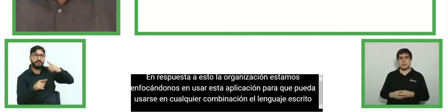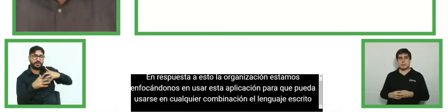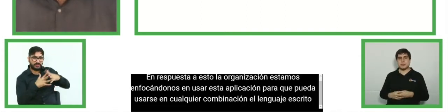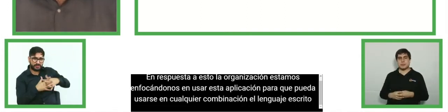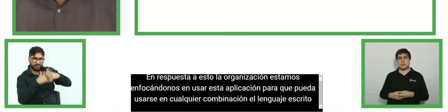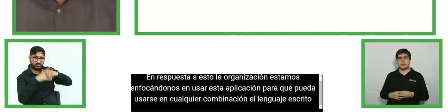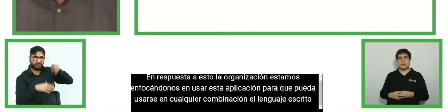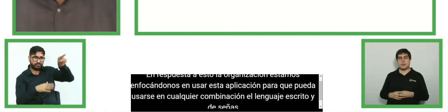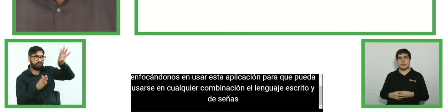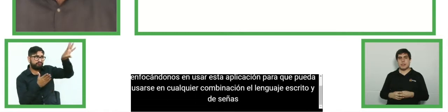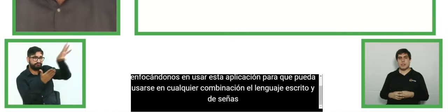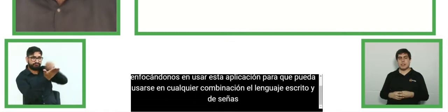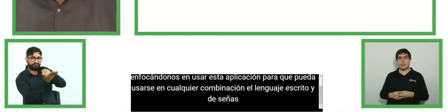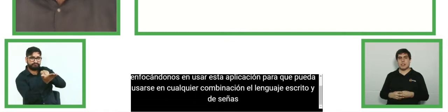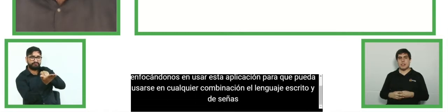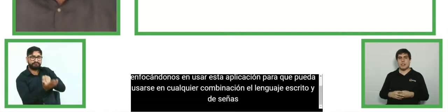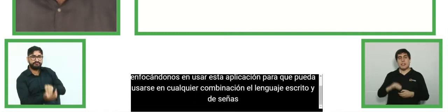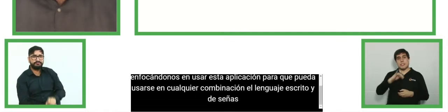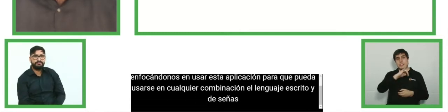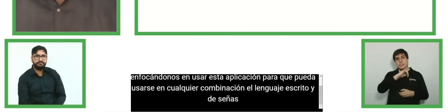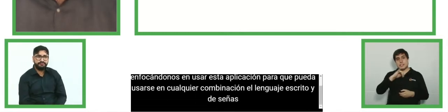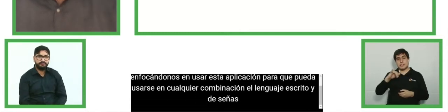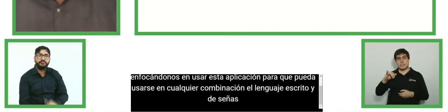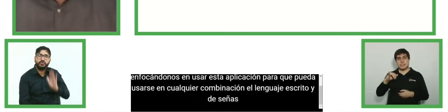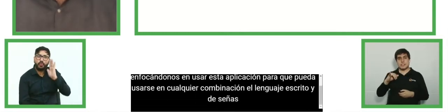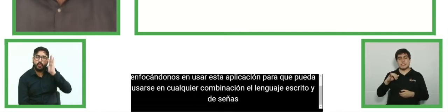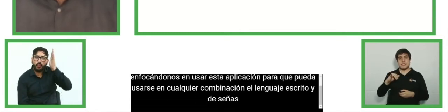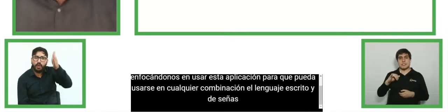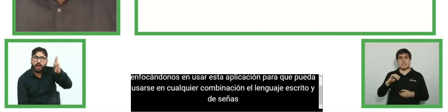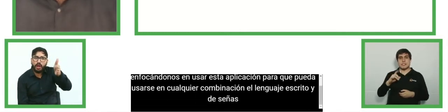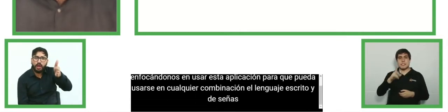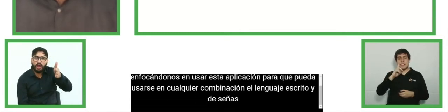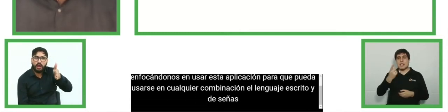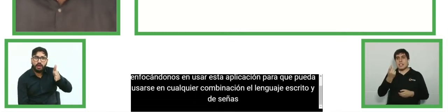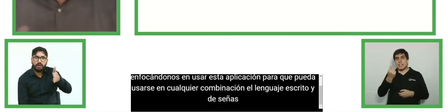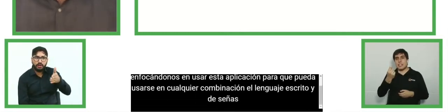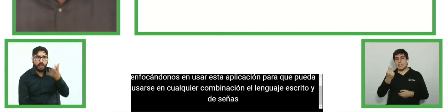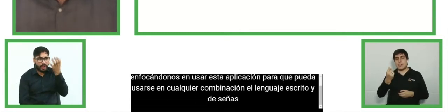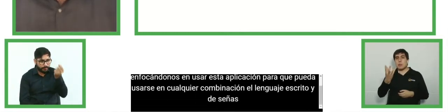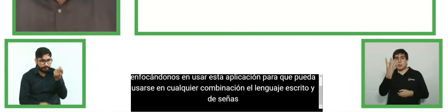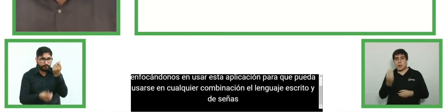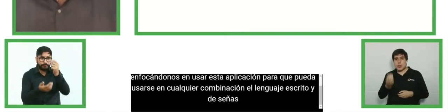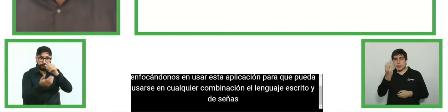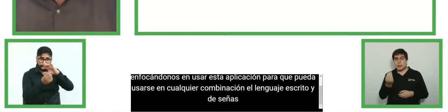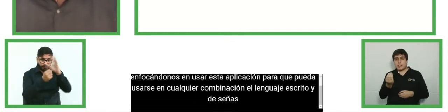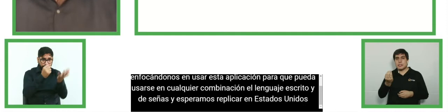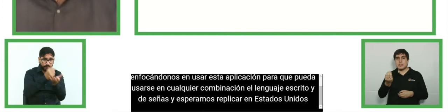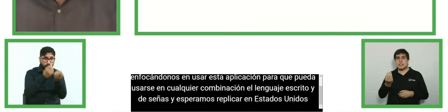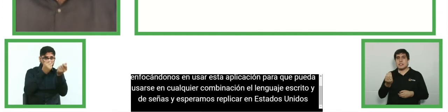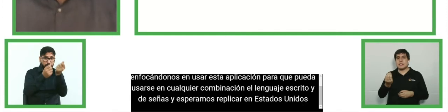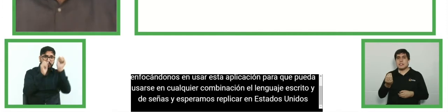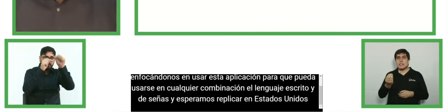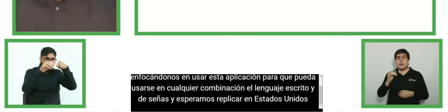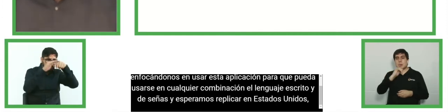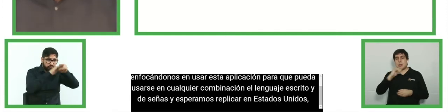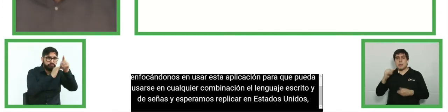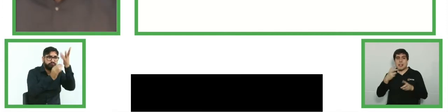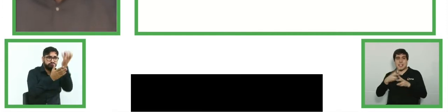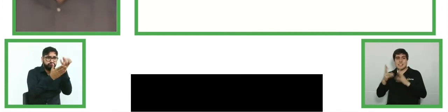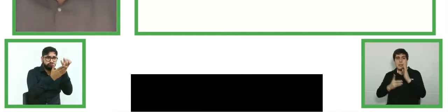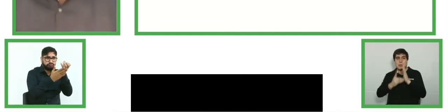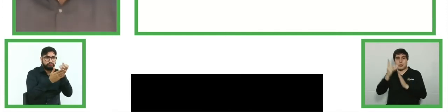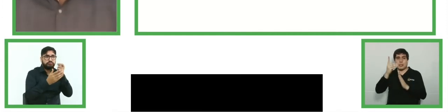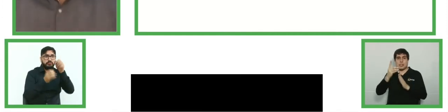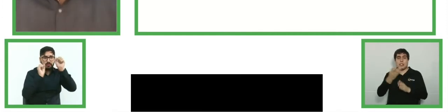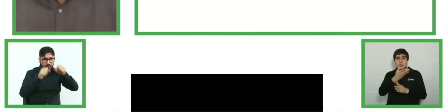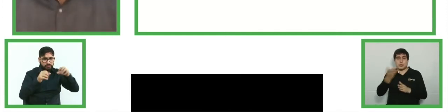Y tener un poco de dinero por la descarga para poder apoyar al desarrollo. Entonces, si ustedes